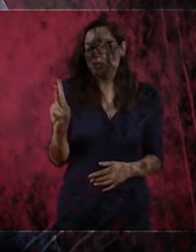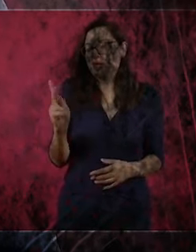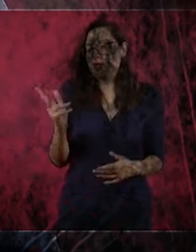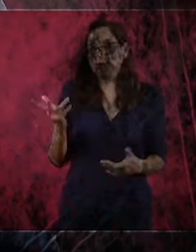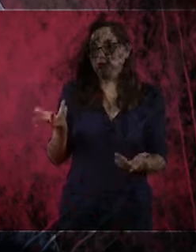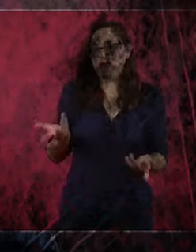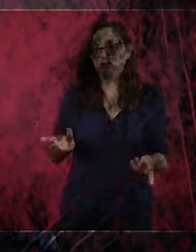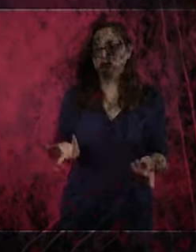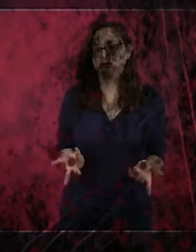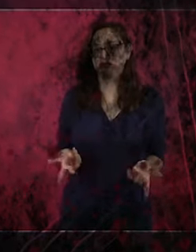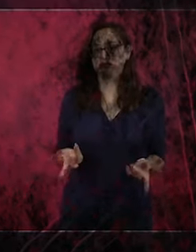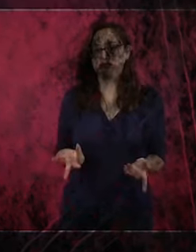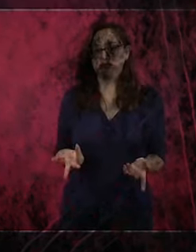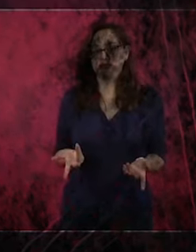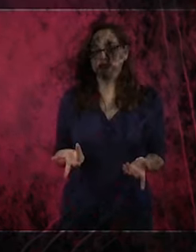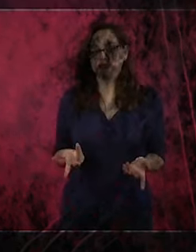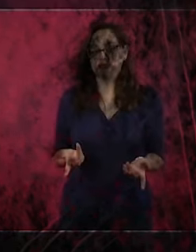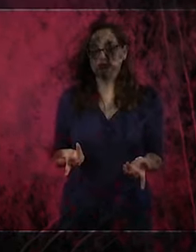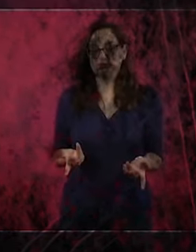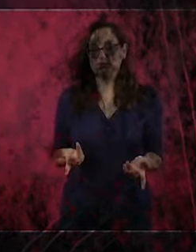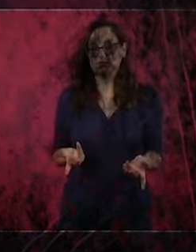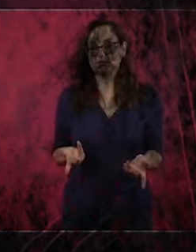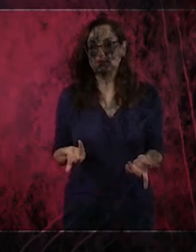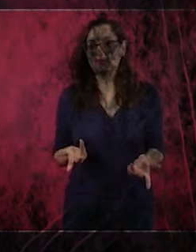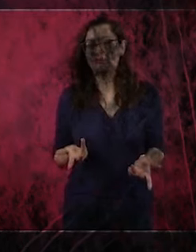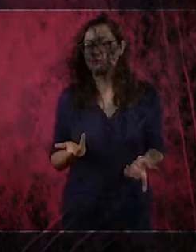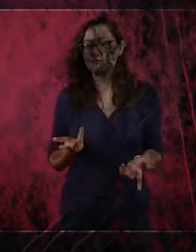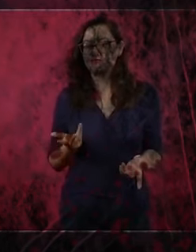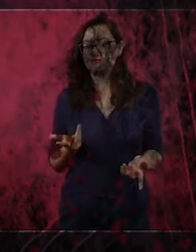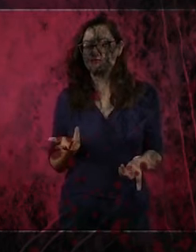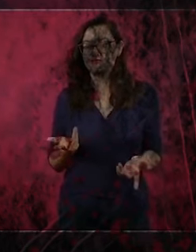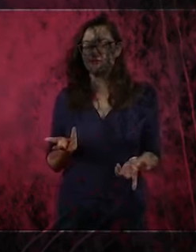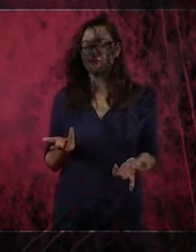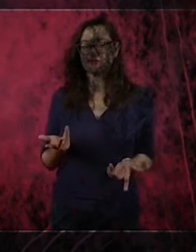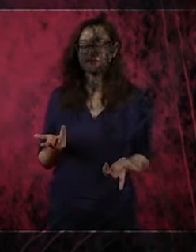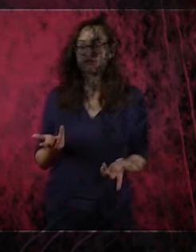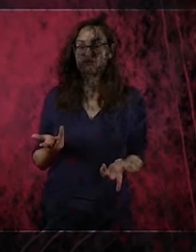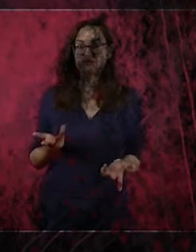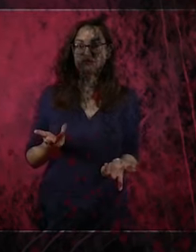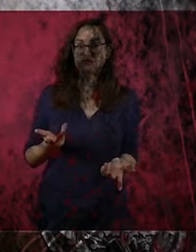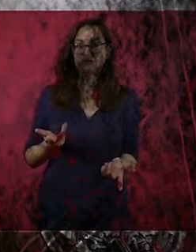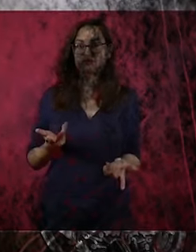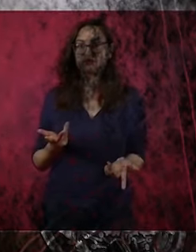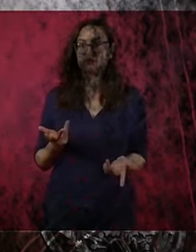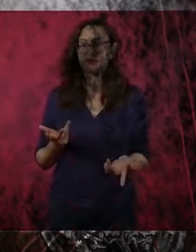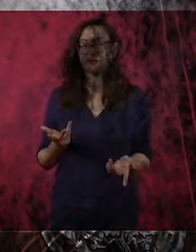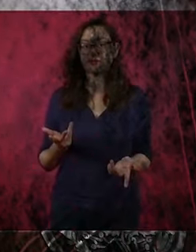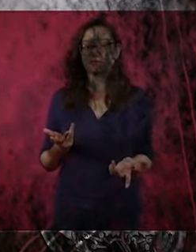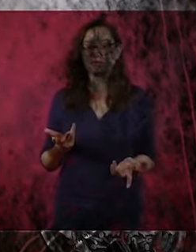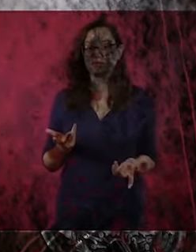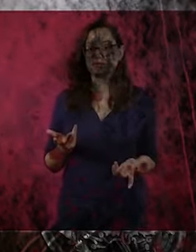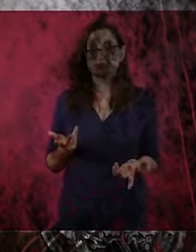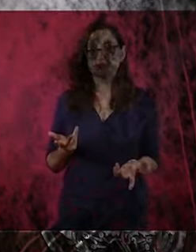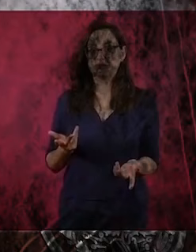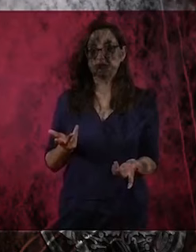De oposición es aceptar todo lo que él diga aunque sea malo él dice que las iniciativas que envían al congreso todas